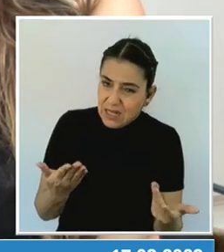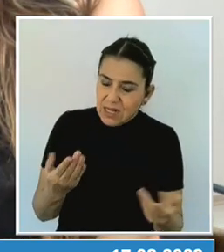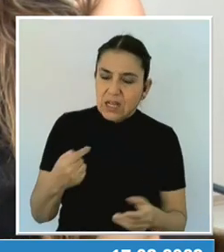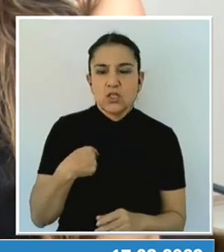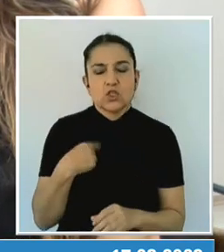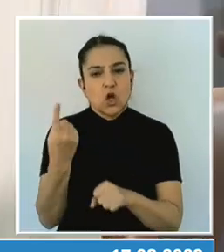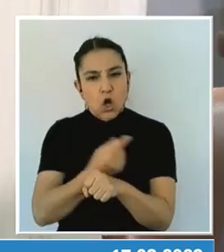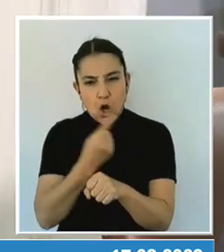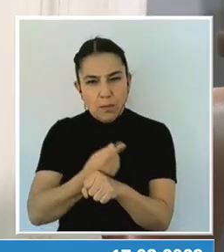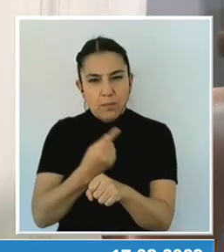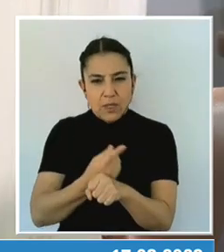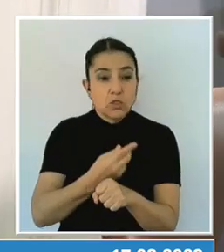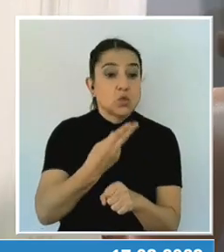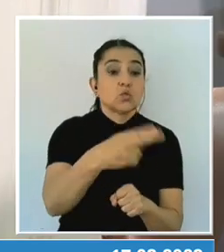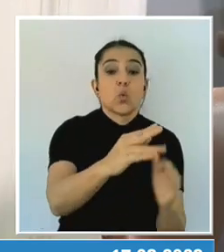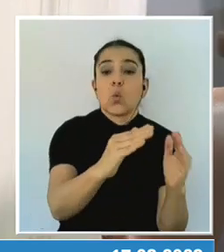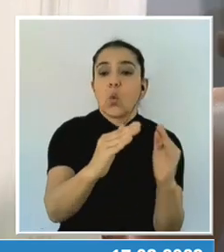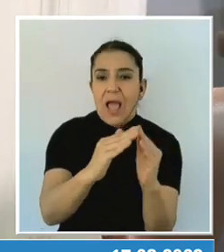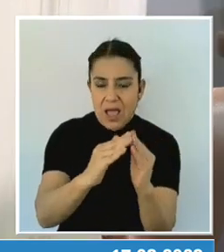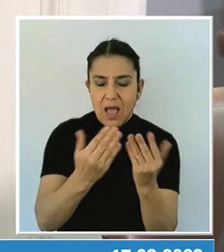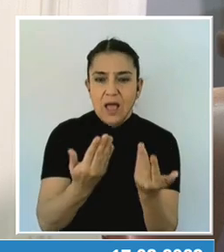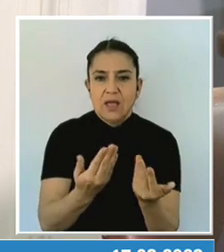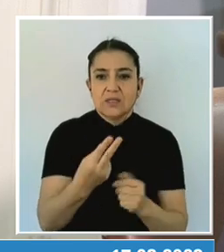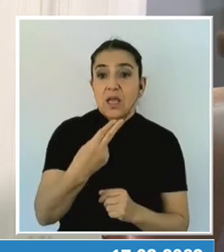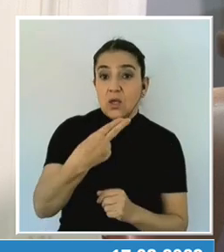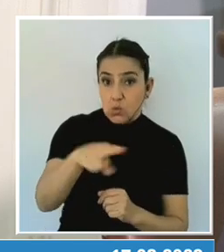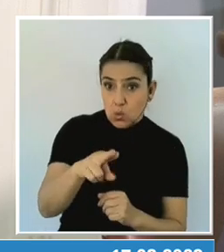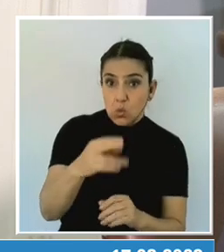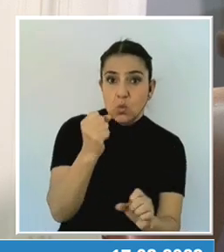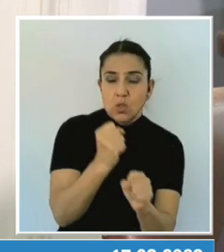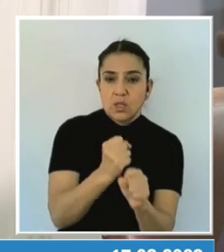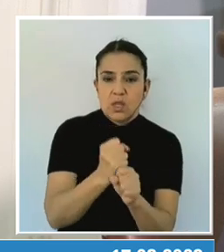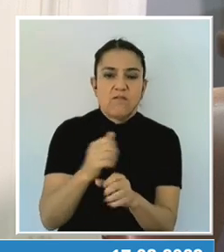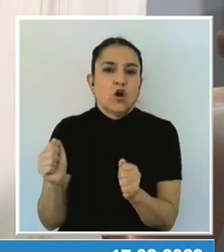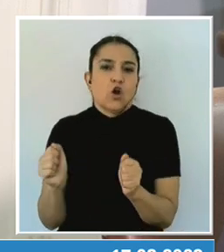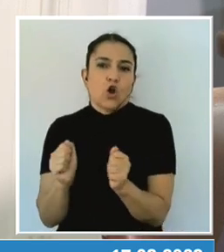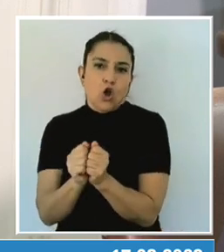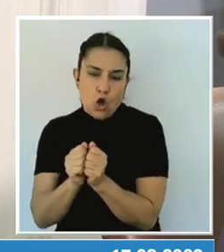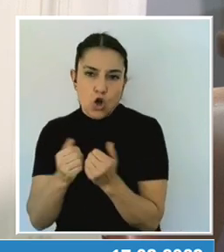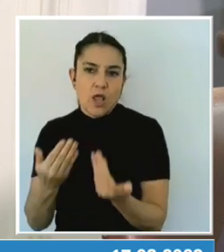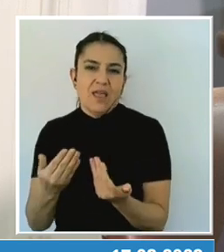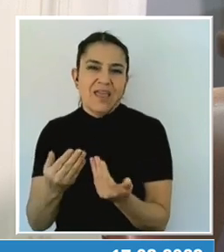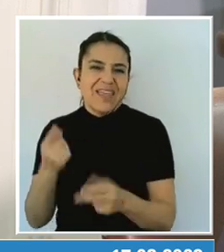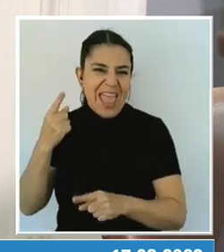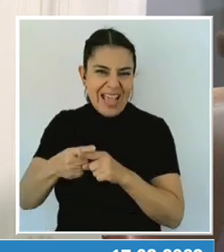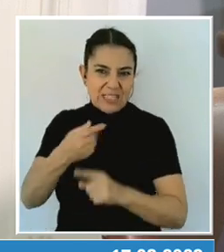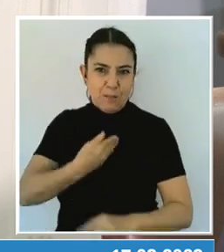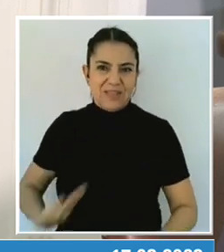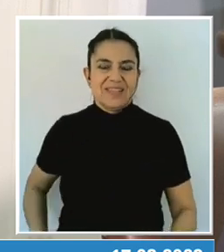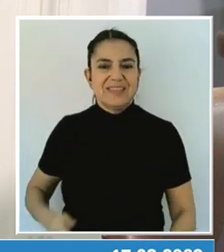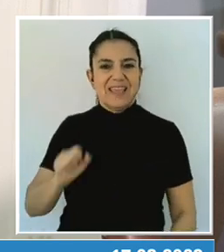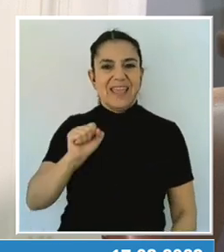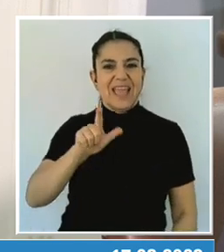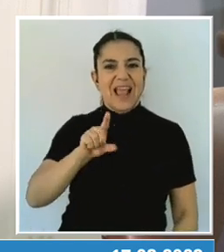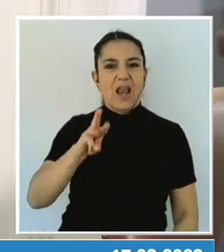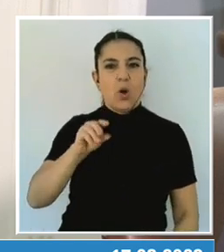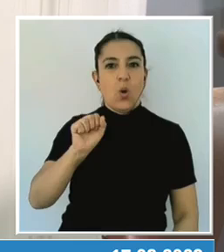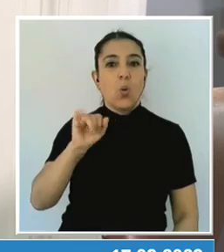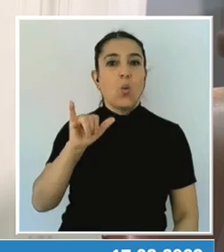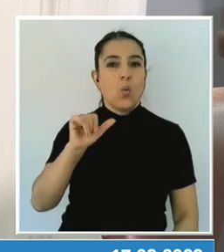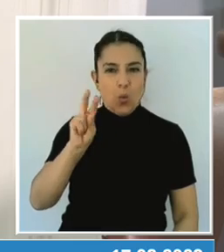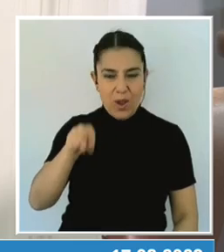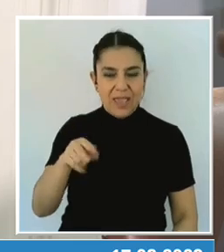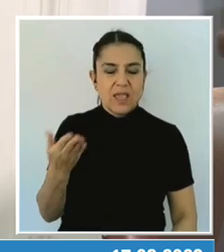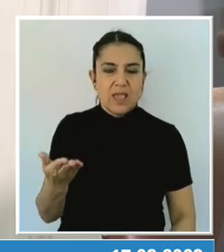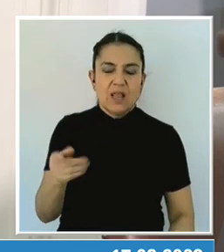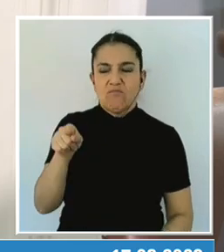casa o en su oficio de la moneda con don Patricio Erwin, que paz descanse, gran profesor. Y conversé muchas veces con Ricardo